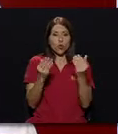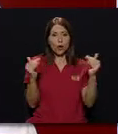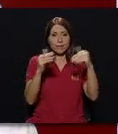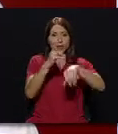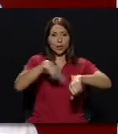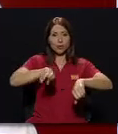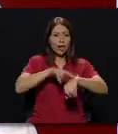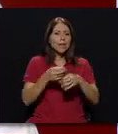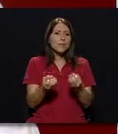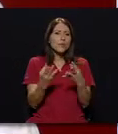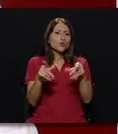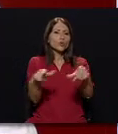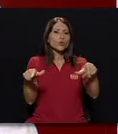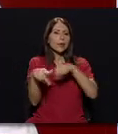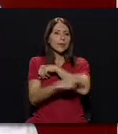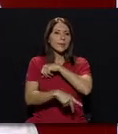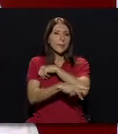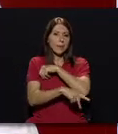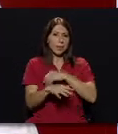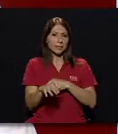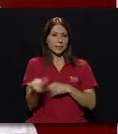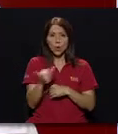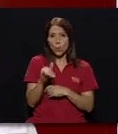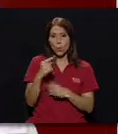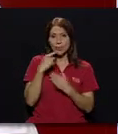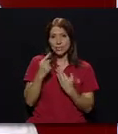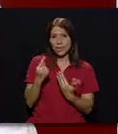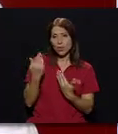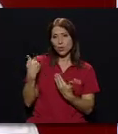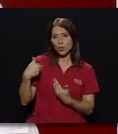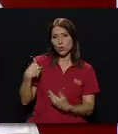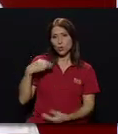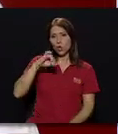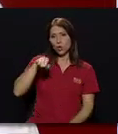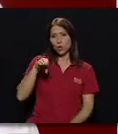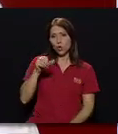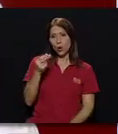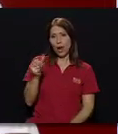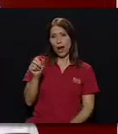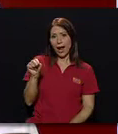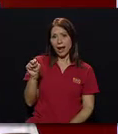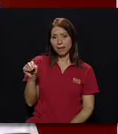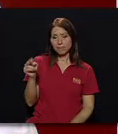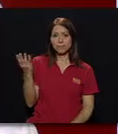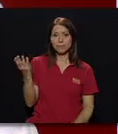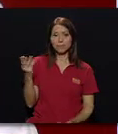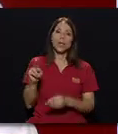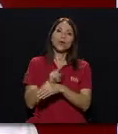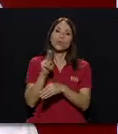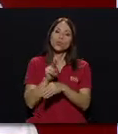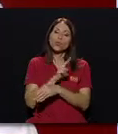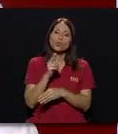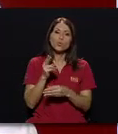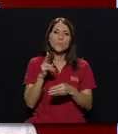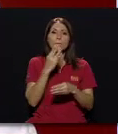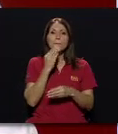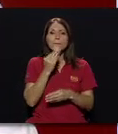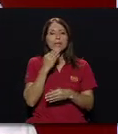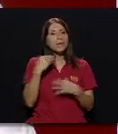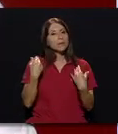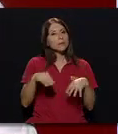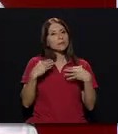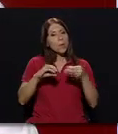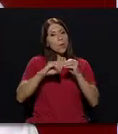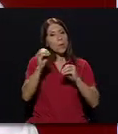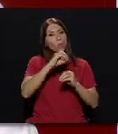nivel nacional, en muchas partes, a nivel del país. Como comentaba don Johan, el consumo de miel es muy alto a nivel de